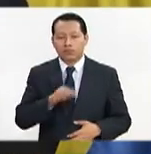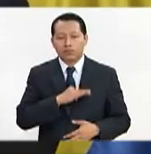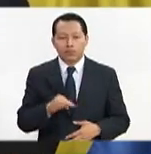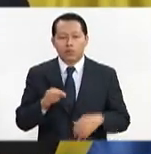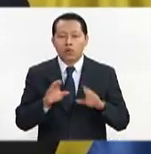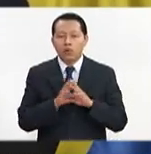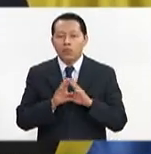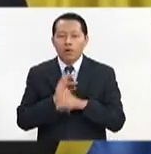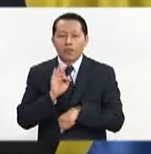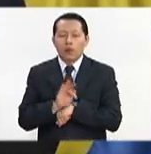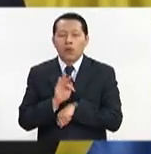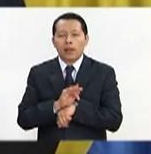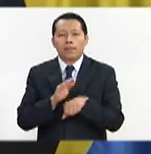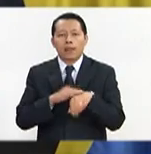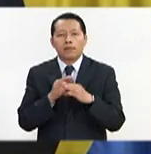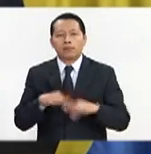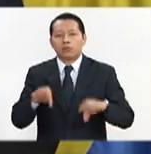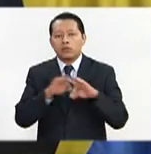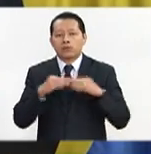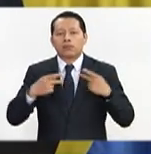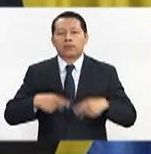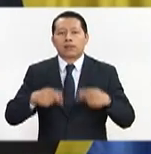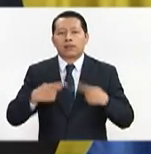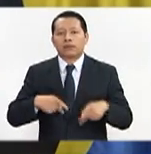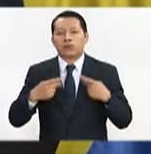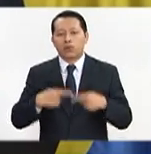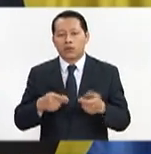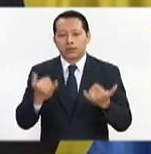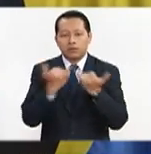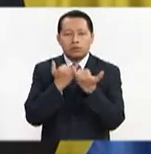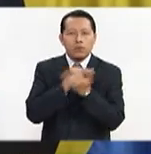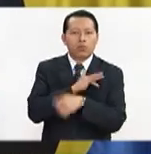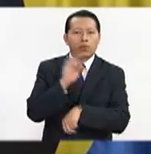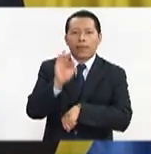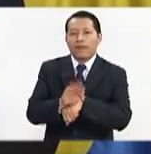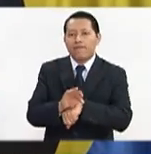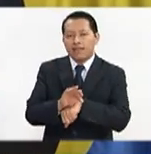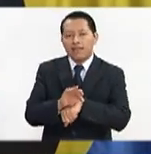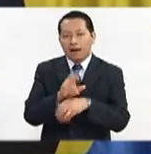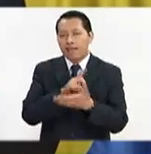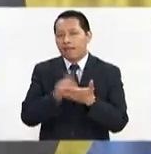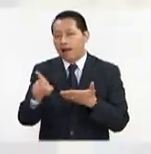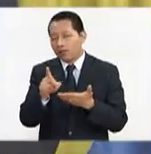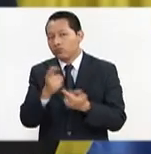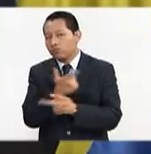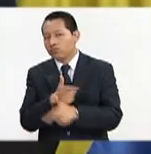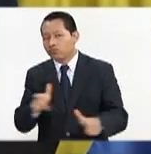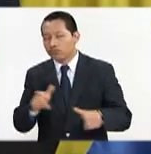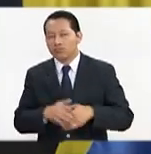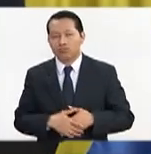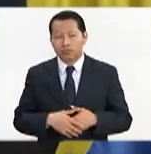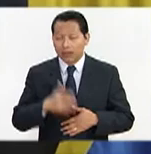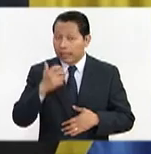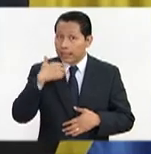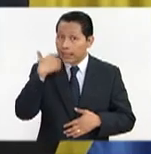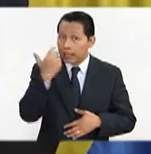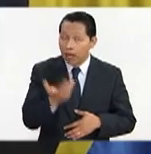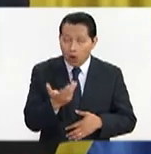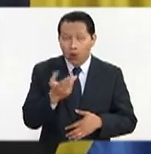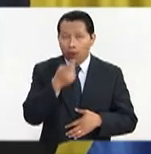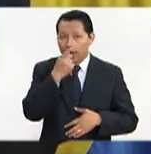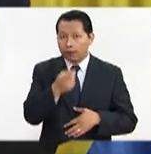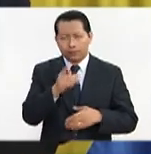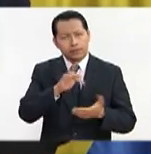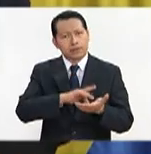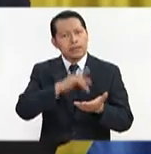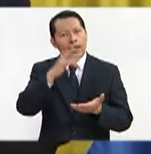proteger principalmente a la población civil, para defender sus derechos y libertades. Quiero